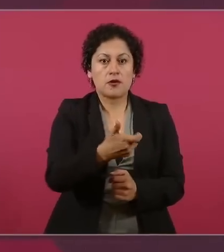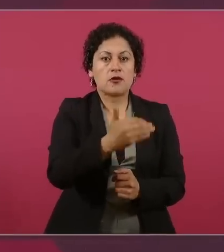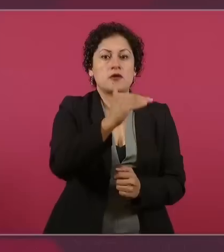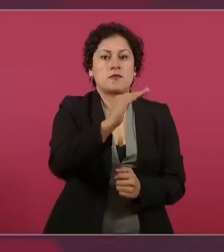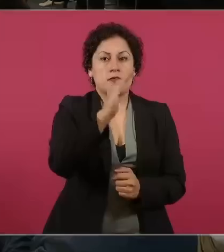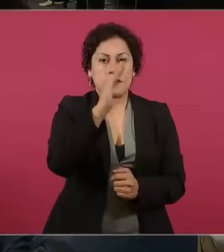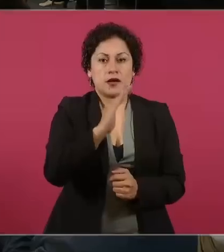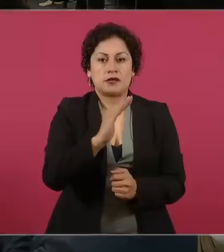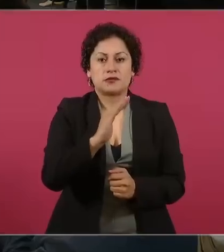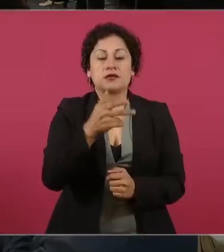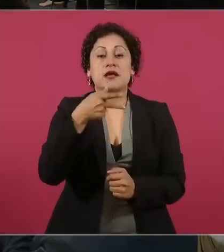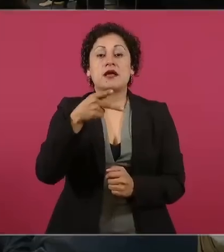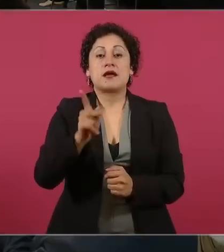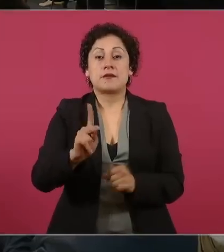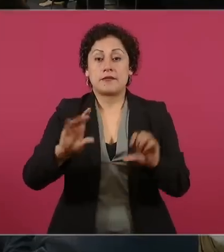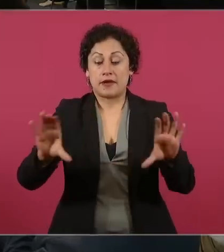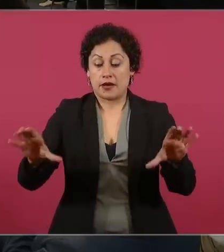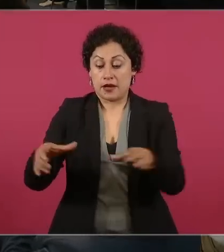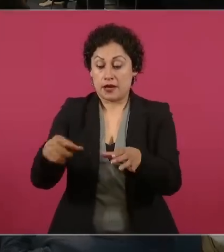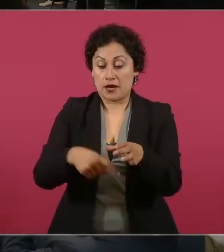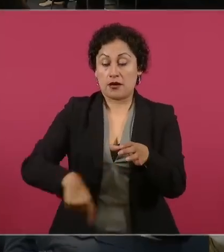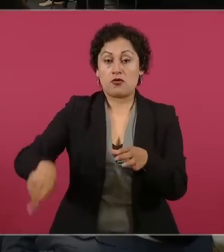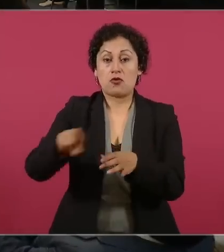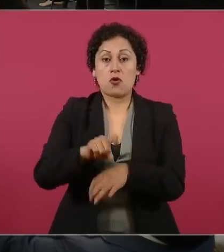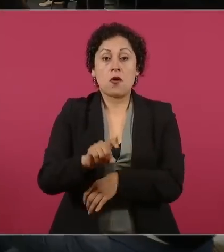los 22 millones es